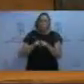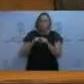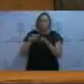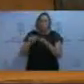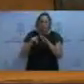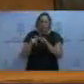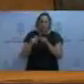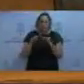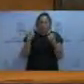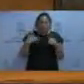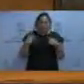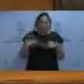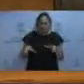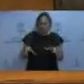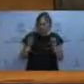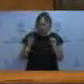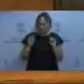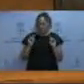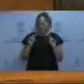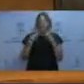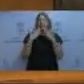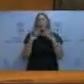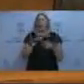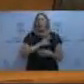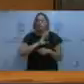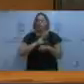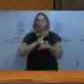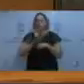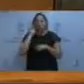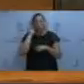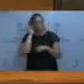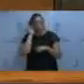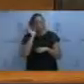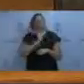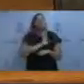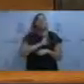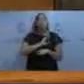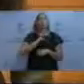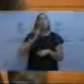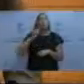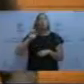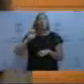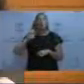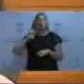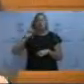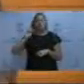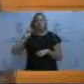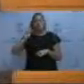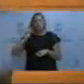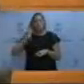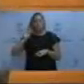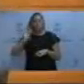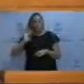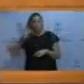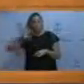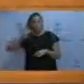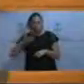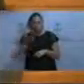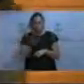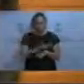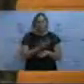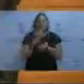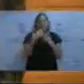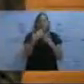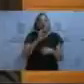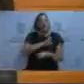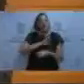Gracias, señora consejera. Señor Corbas, nos tiene la palabra. Muchas gracias, señora consejera, la verdad. Y perdón que le haga una referencia